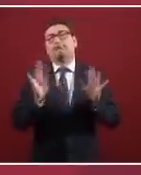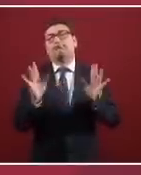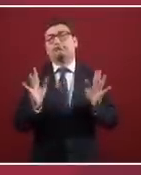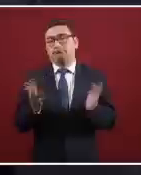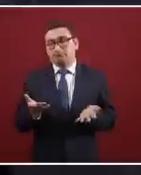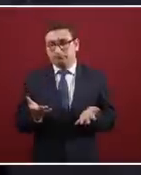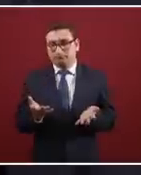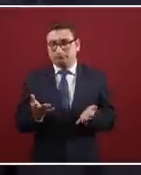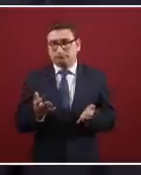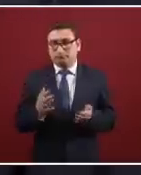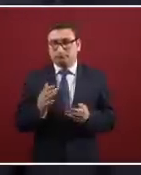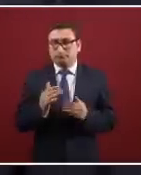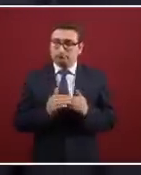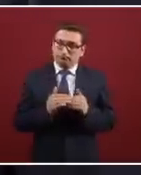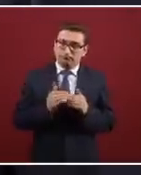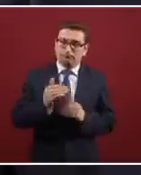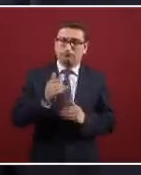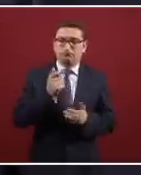es hasta más,